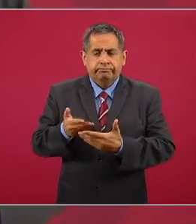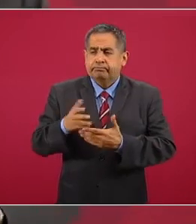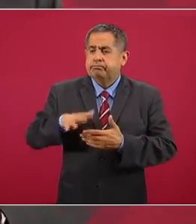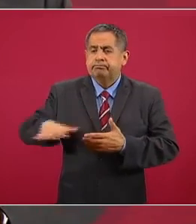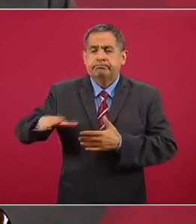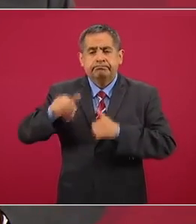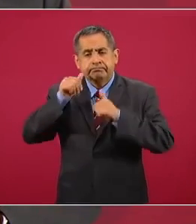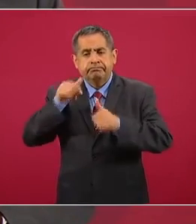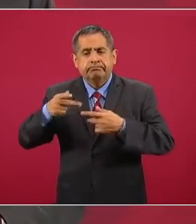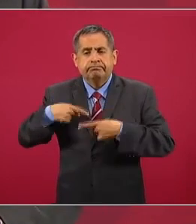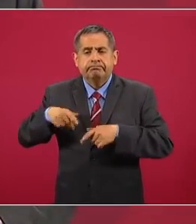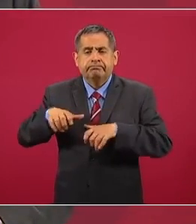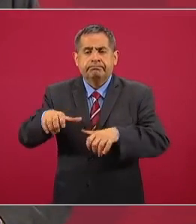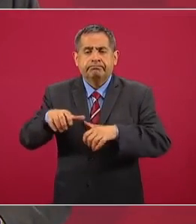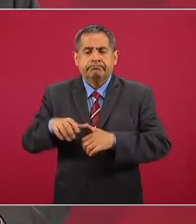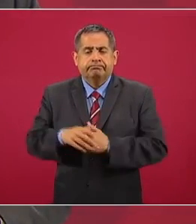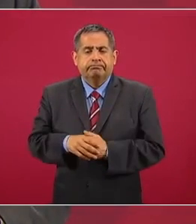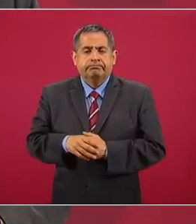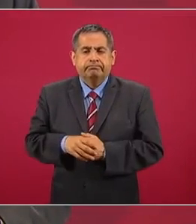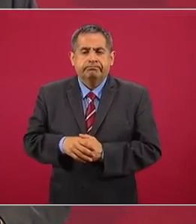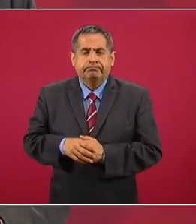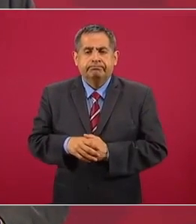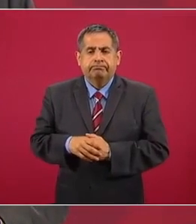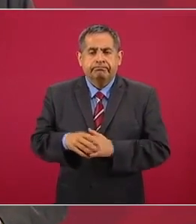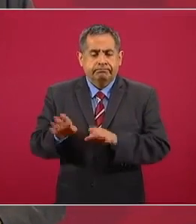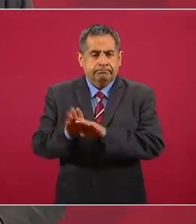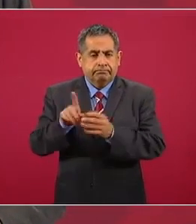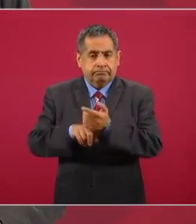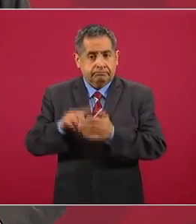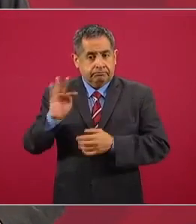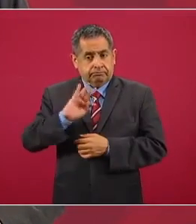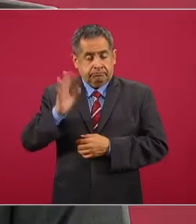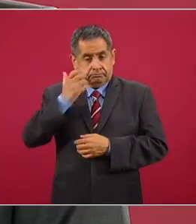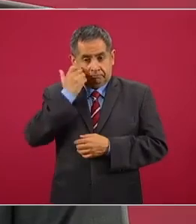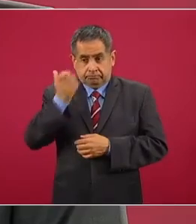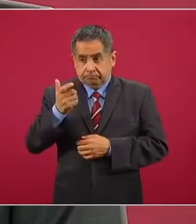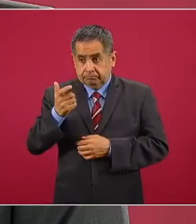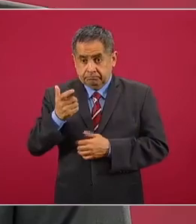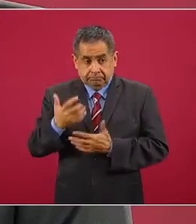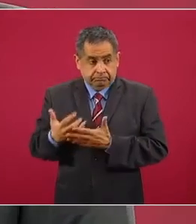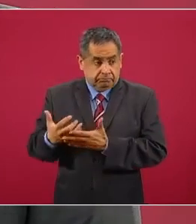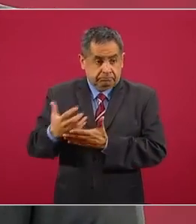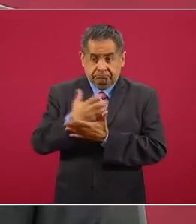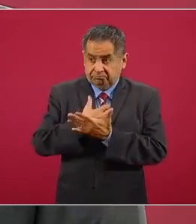público. El que quiera hacer dinero,